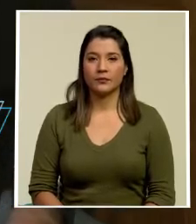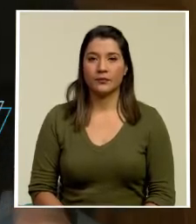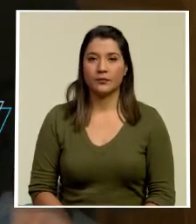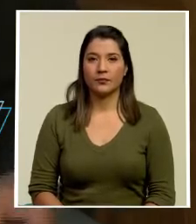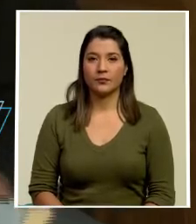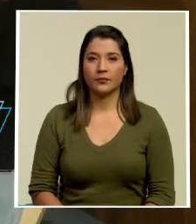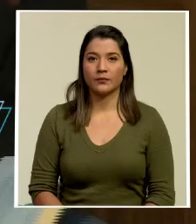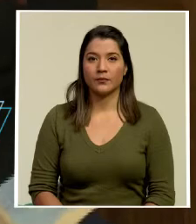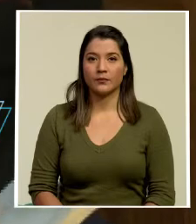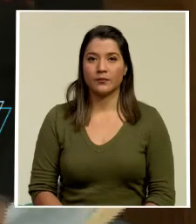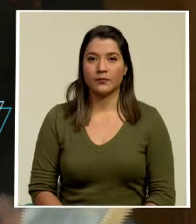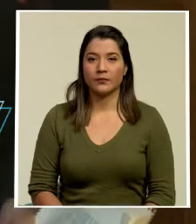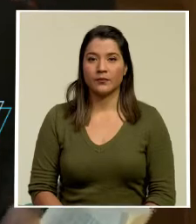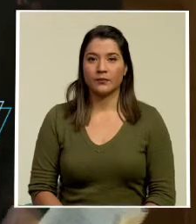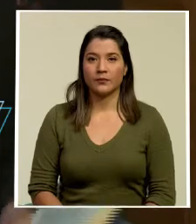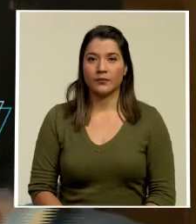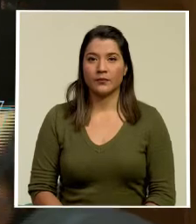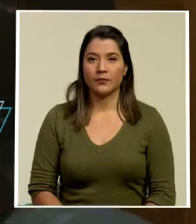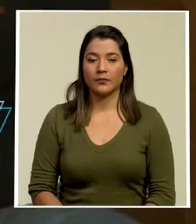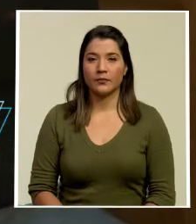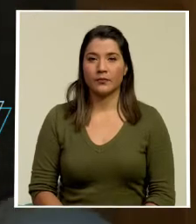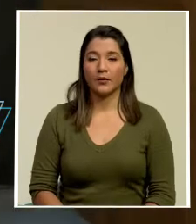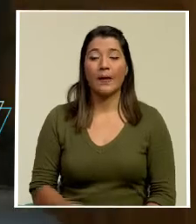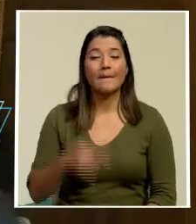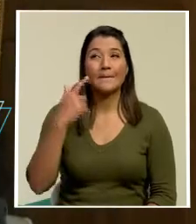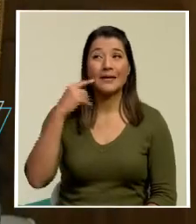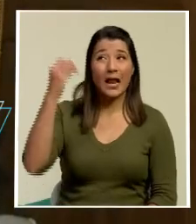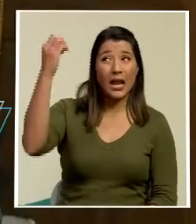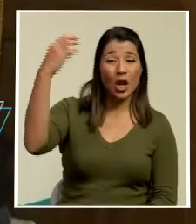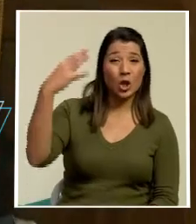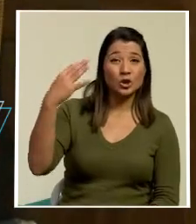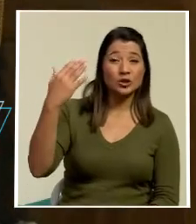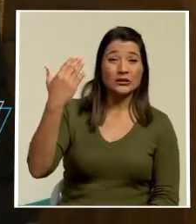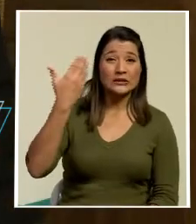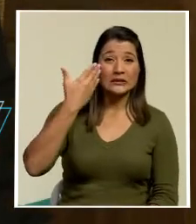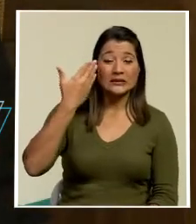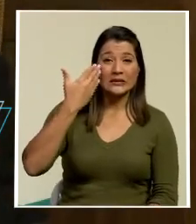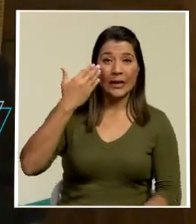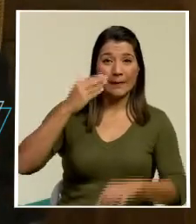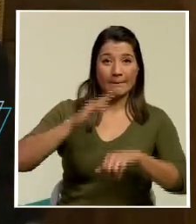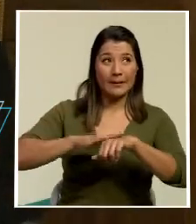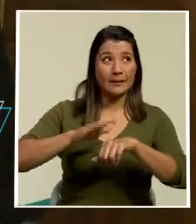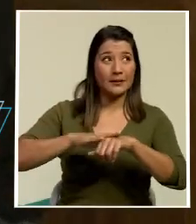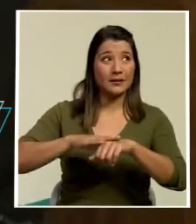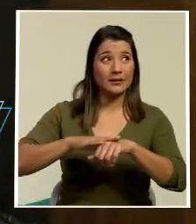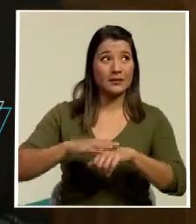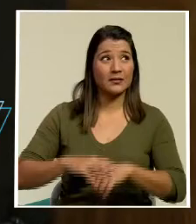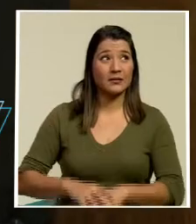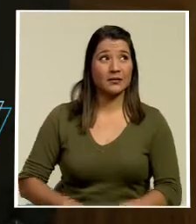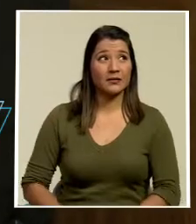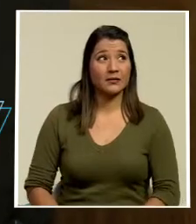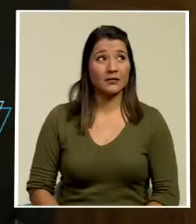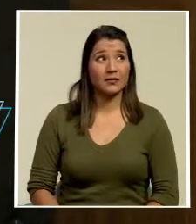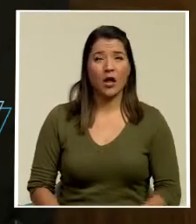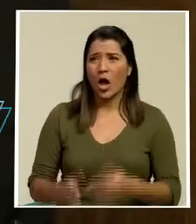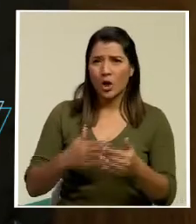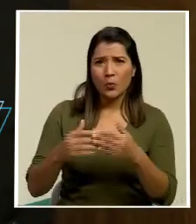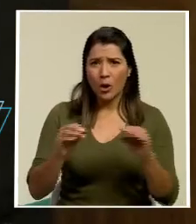lo agradezco, es que esa luz no me deja, aquí tal vez. Ubícate No tranquilo. importa si me muevo así.